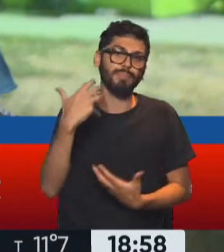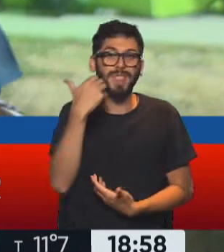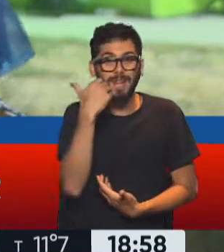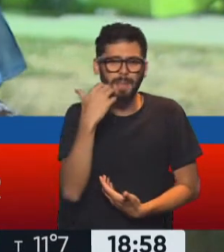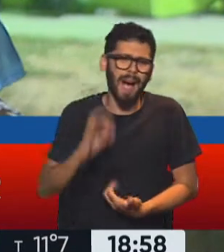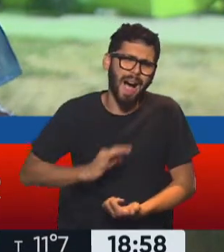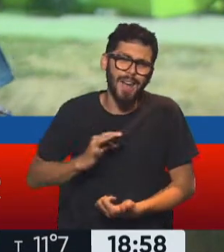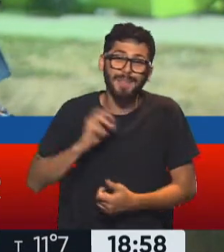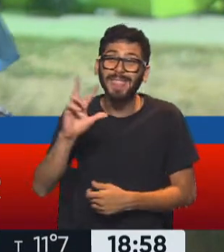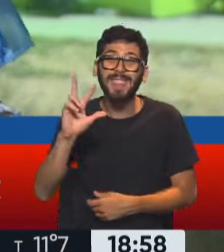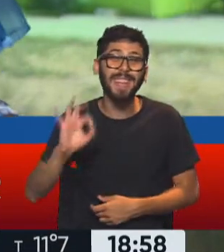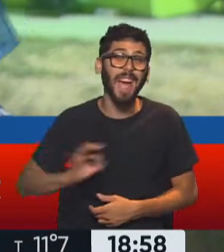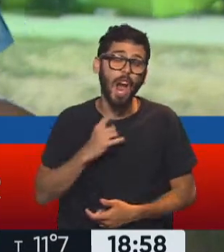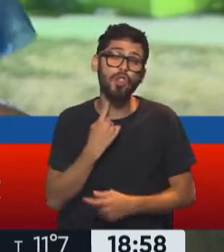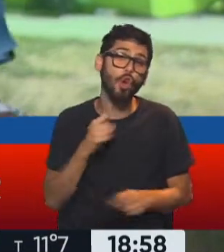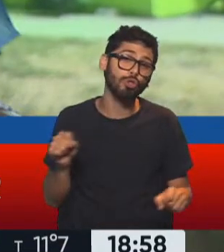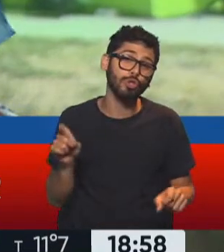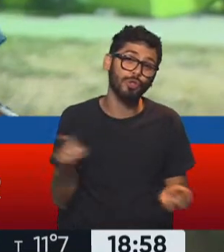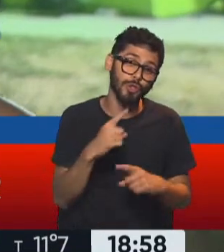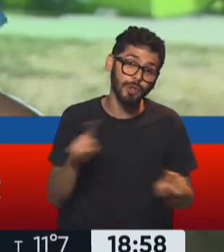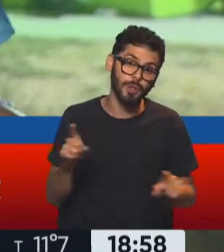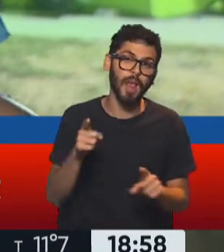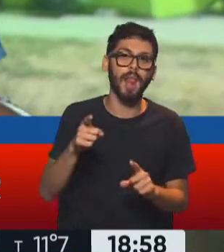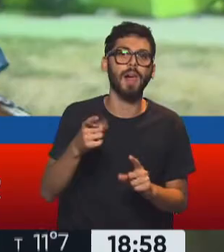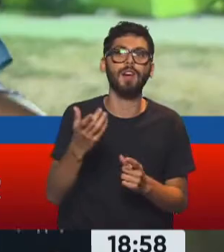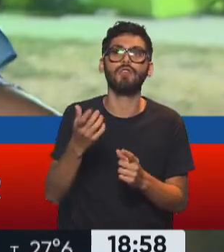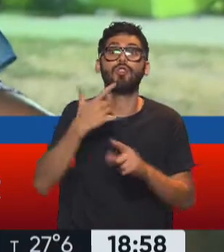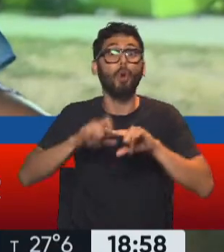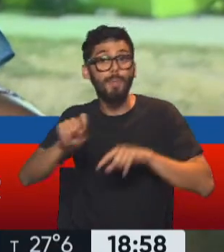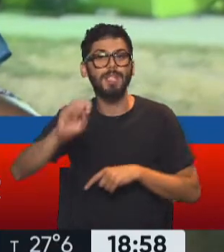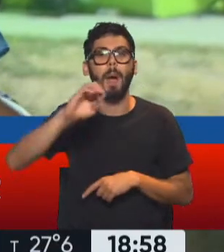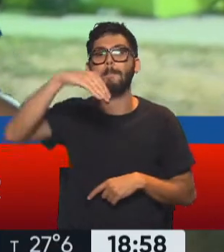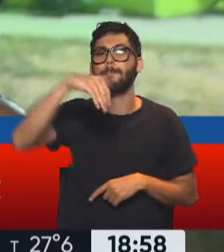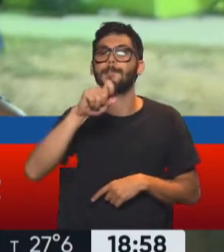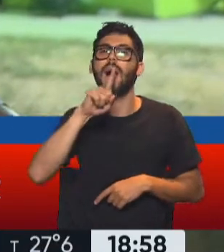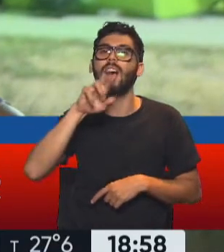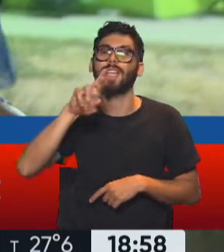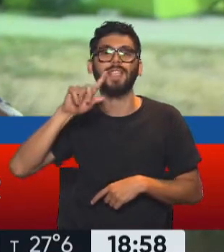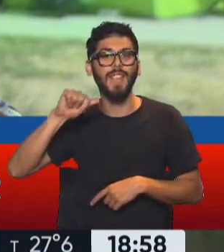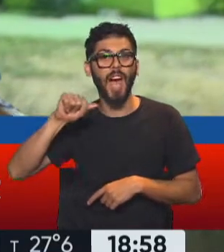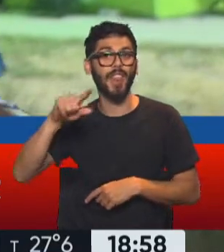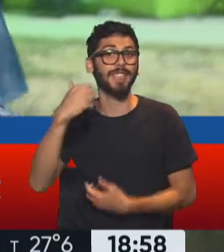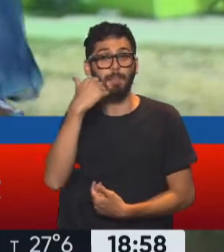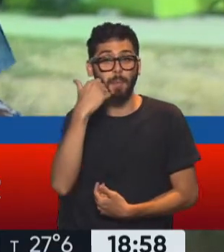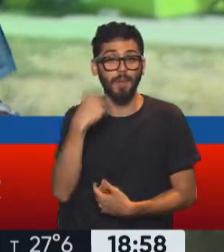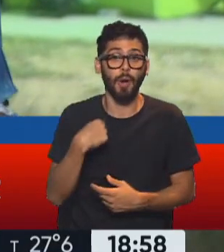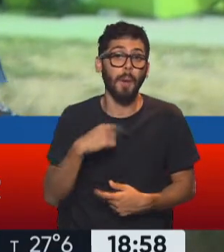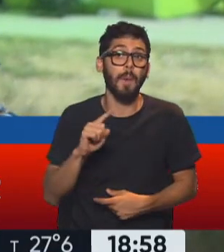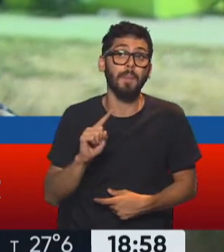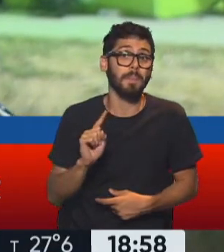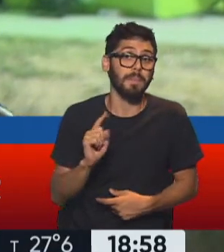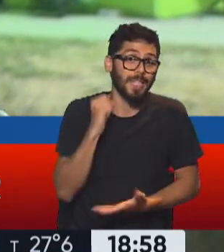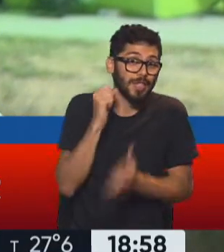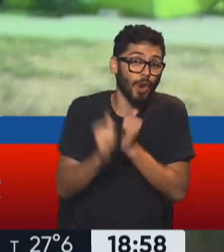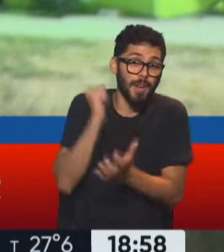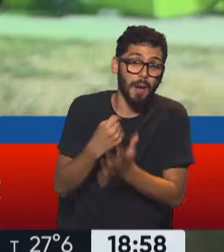años, aquí 30 años de carrera, que presentó La Matria del Chamamé, su espectáculo, y marcamos historia, porque soy la primera mujer trans en